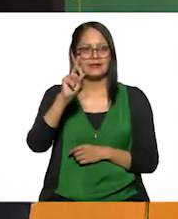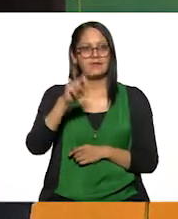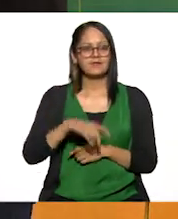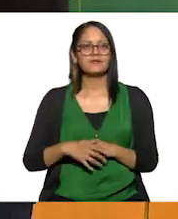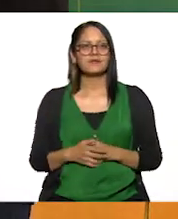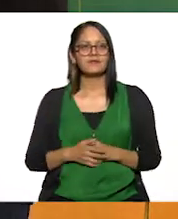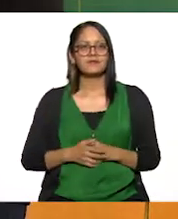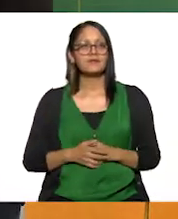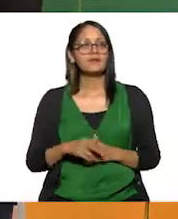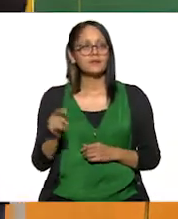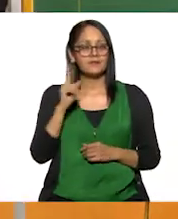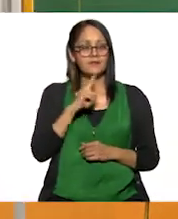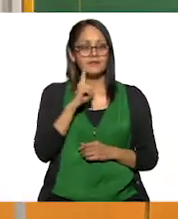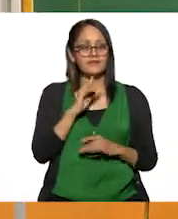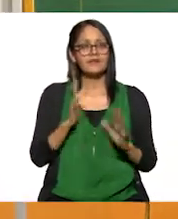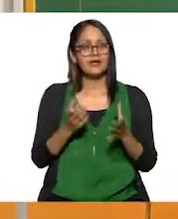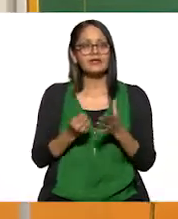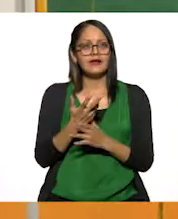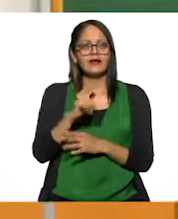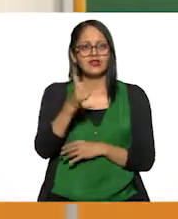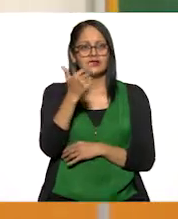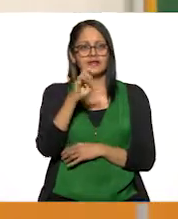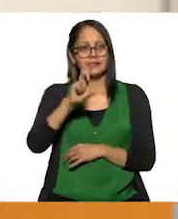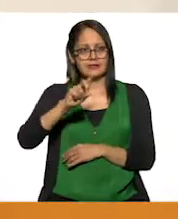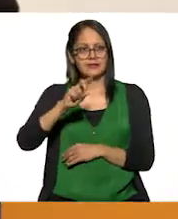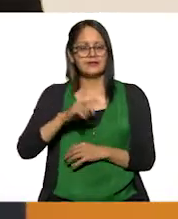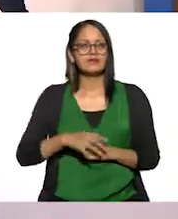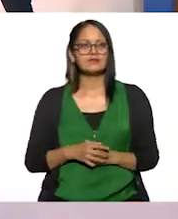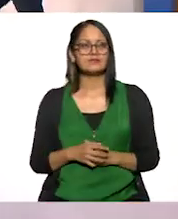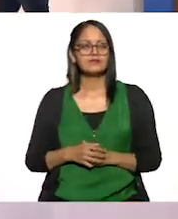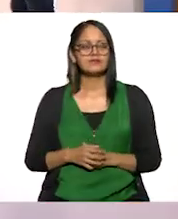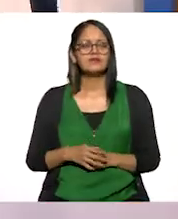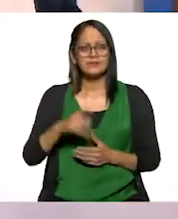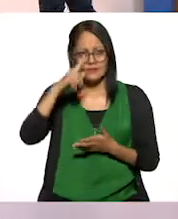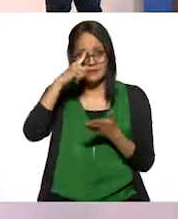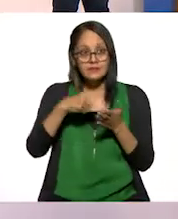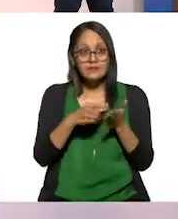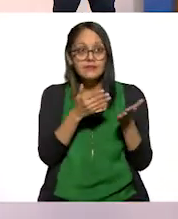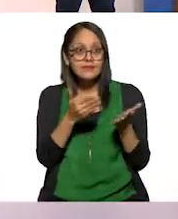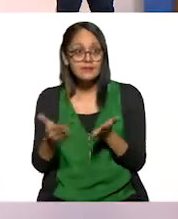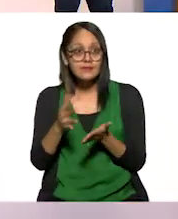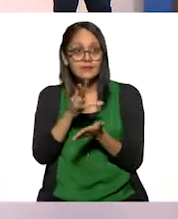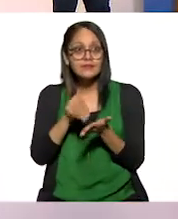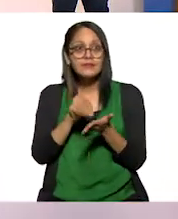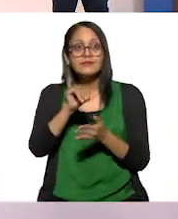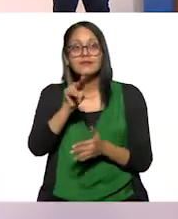12:30. Ella a la hora que salió fue a las 12:30. Uh-huh. ¿Creen que haya podido llegar?